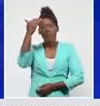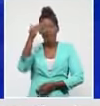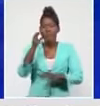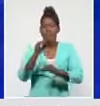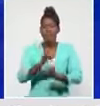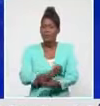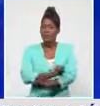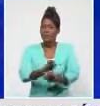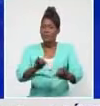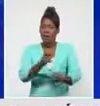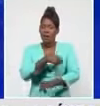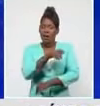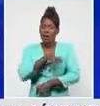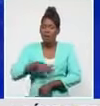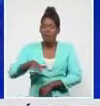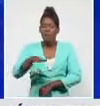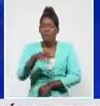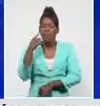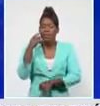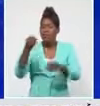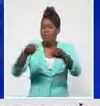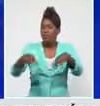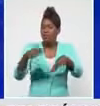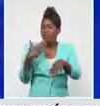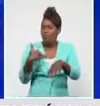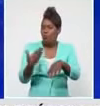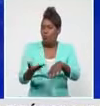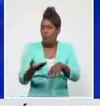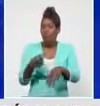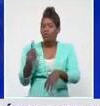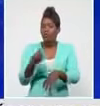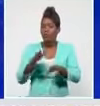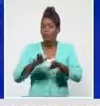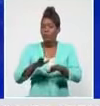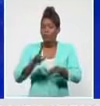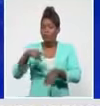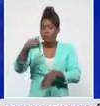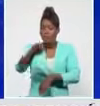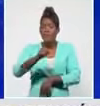información brindada sobre el comportamiento de la COVID-19. Lo esperamos el próximo viernes. Decíamos